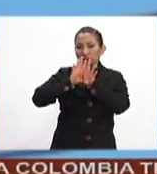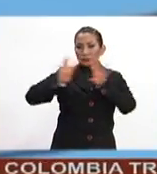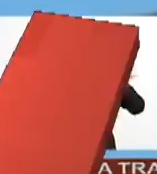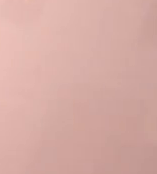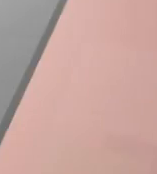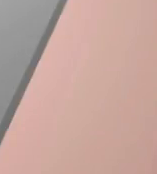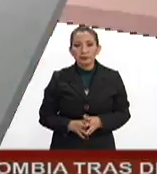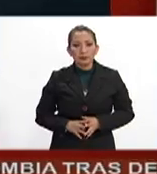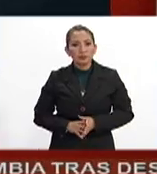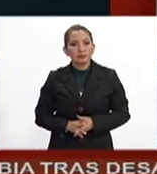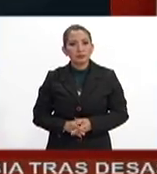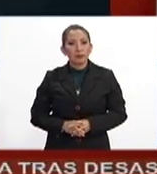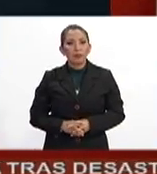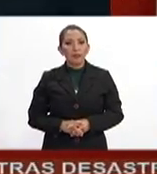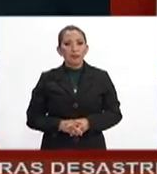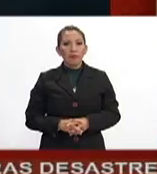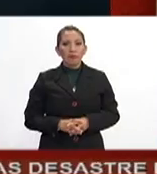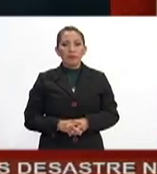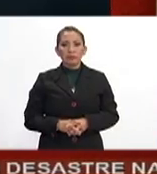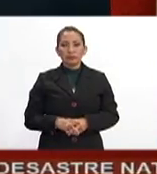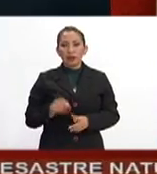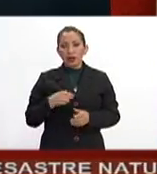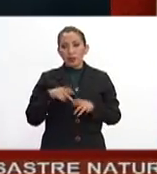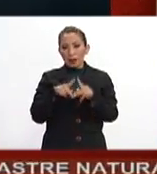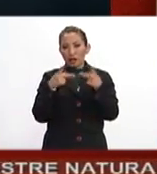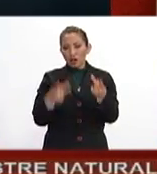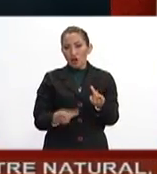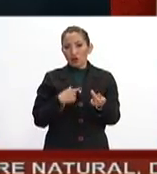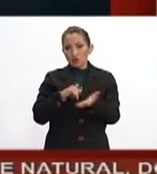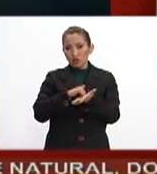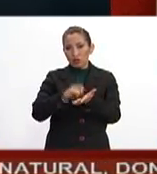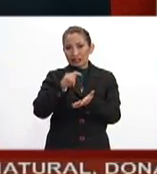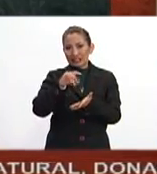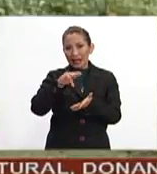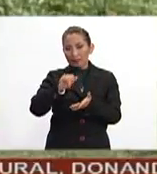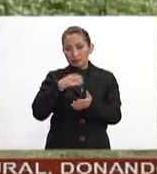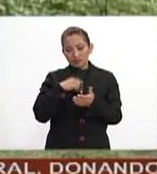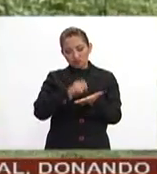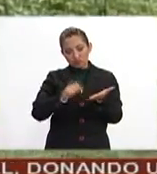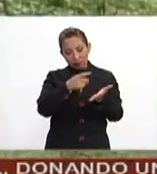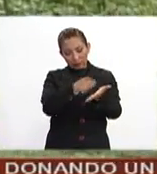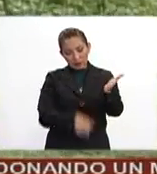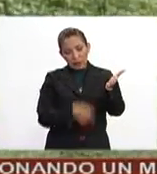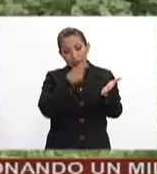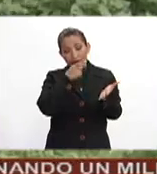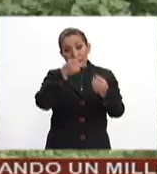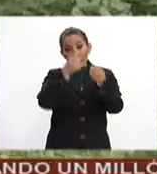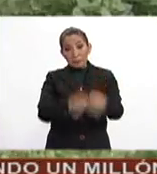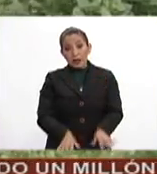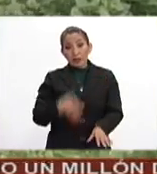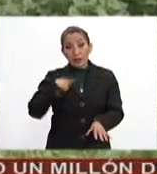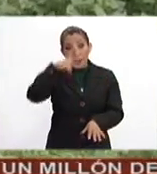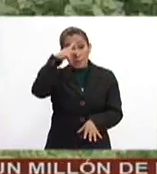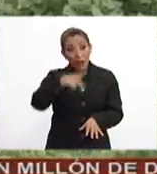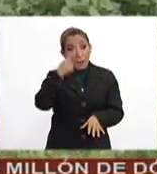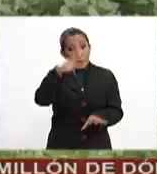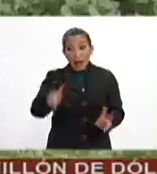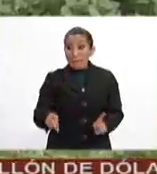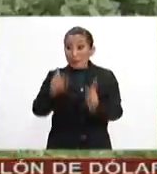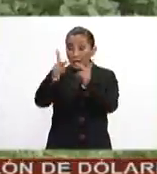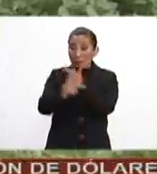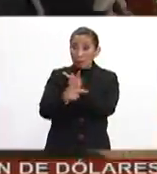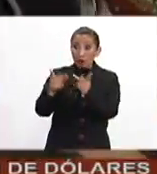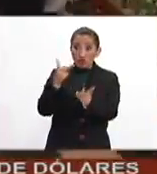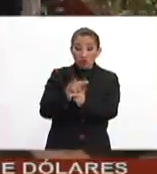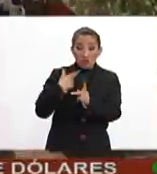muro. El New York Times publicó un artículo donde se explica que perder al mercado mexicano para la venta de